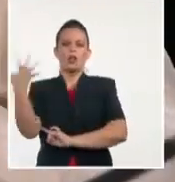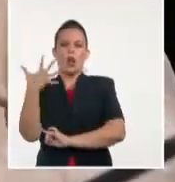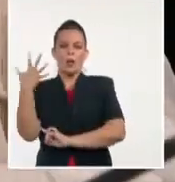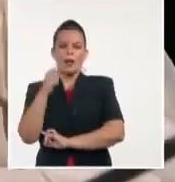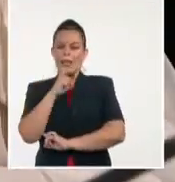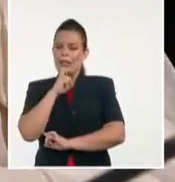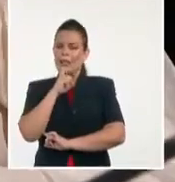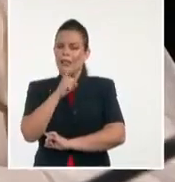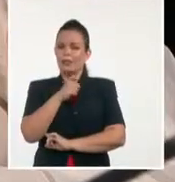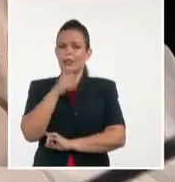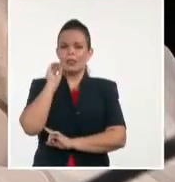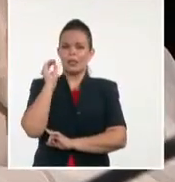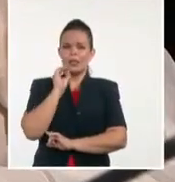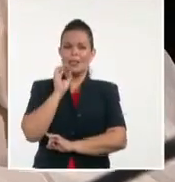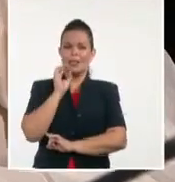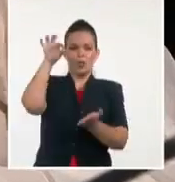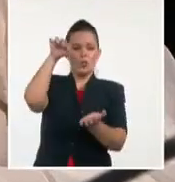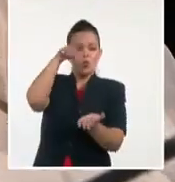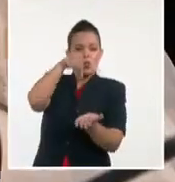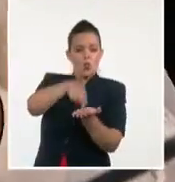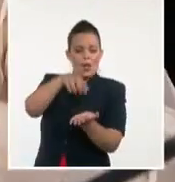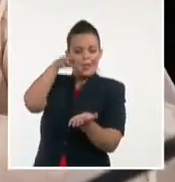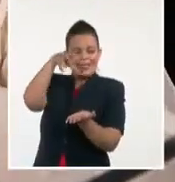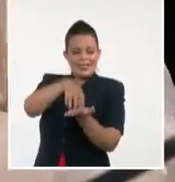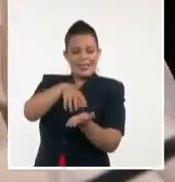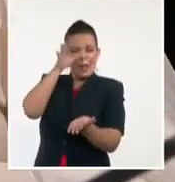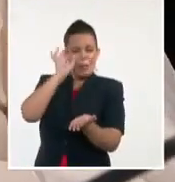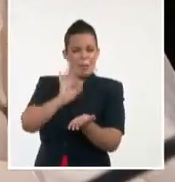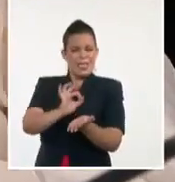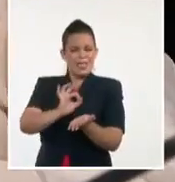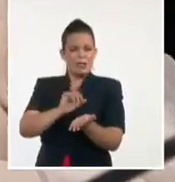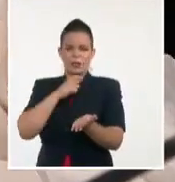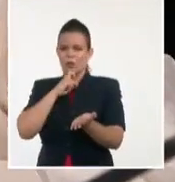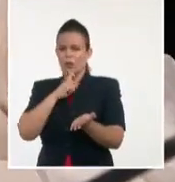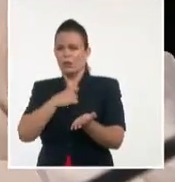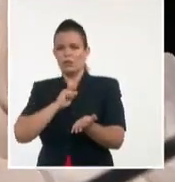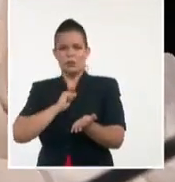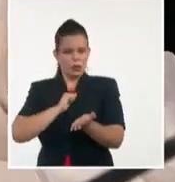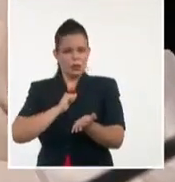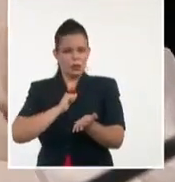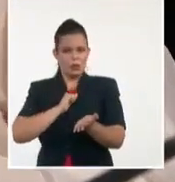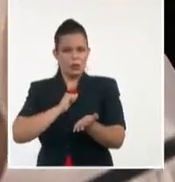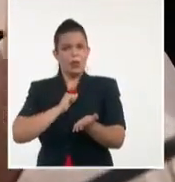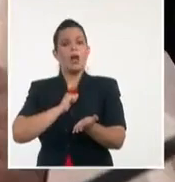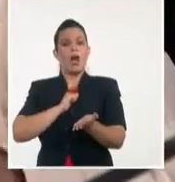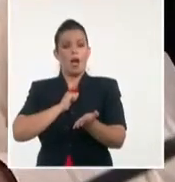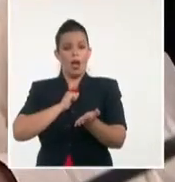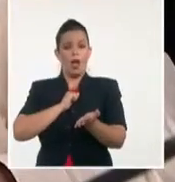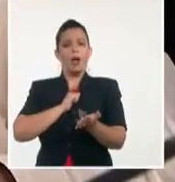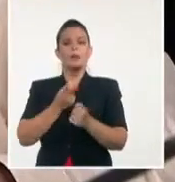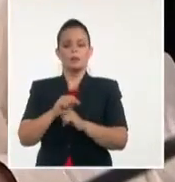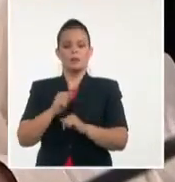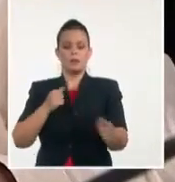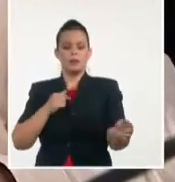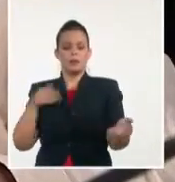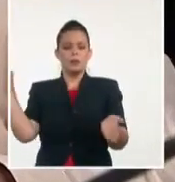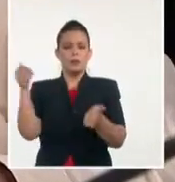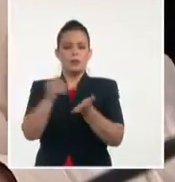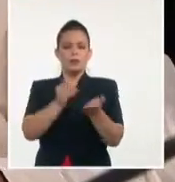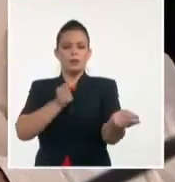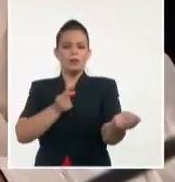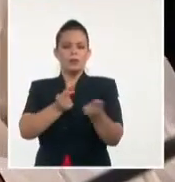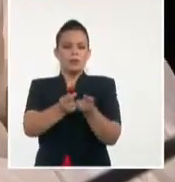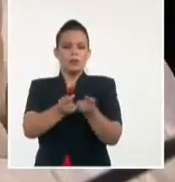central de ese ciclo. Por lo tanto, cuando estaba llegando una de las veces, recuerdo rápidamente, pero cuando